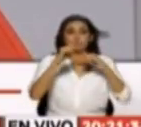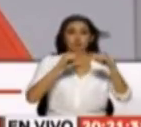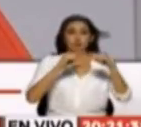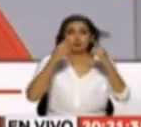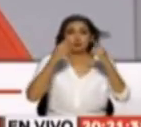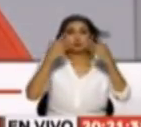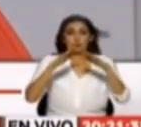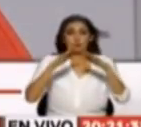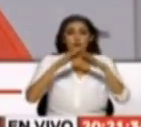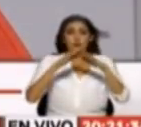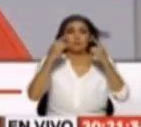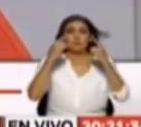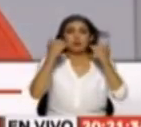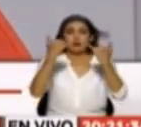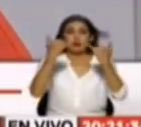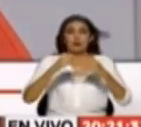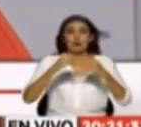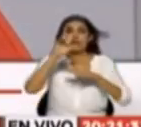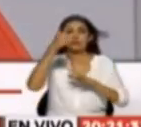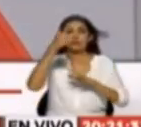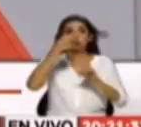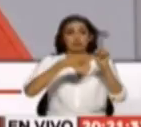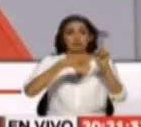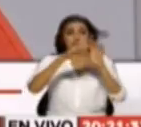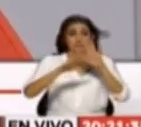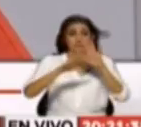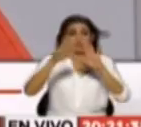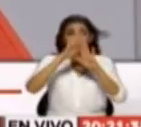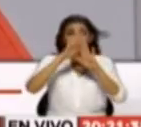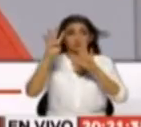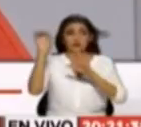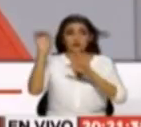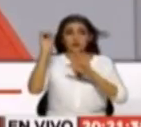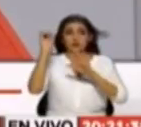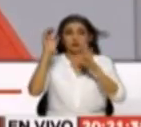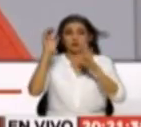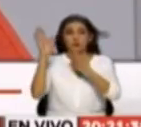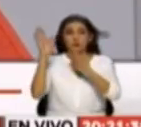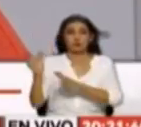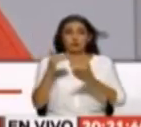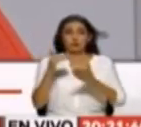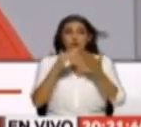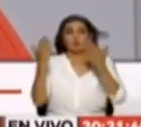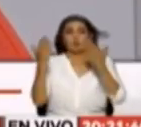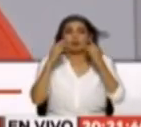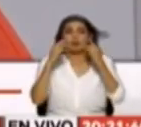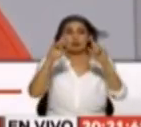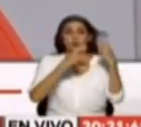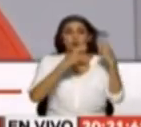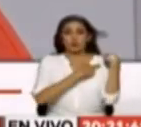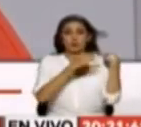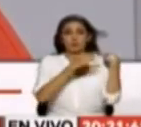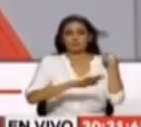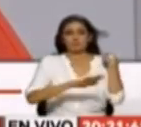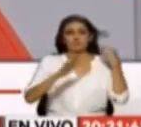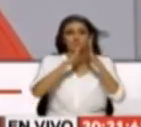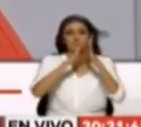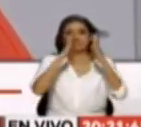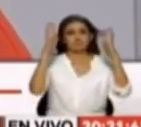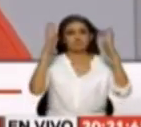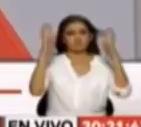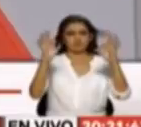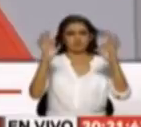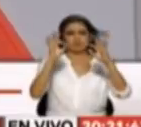ustedes conocen, pues los tres primeros meses desde el 4 de octubre fue el encargo de una enorme responsabilidad, que era precisamente hacer